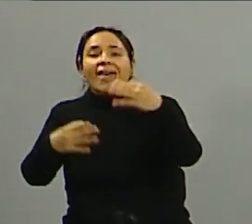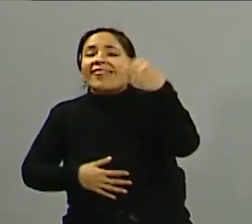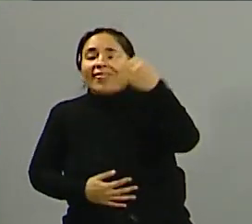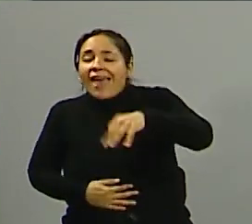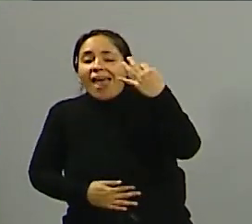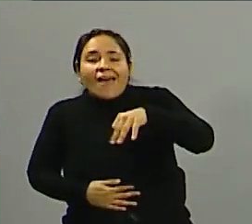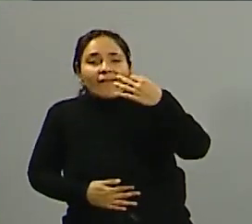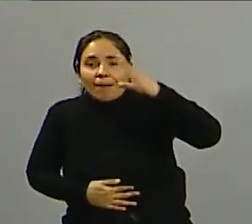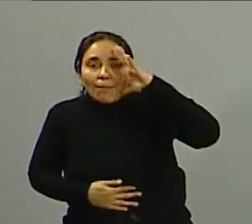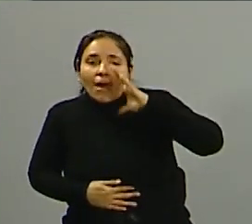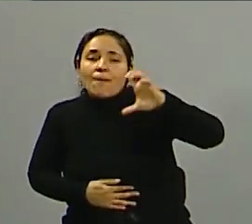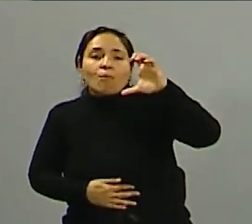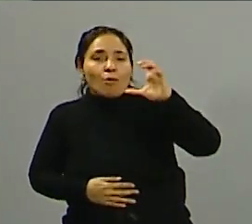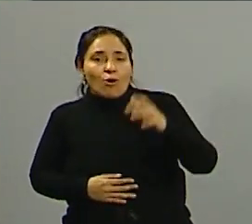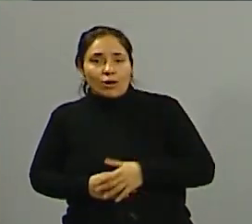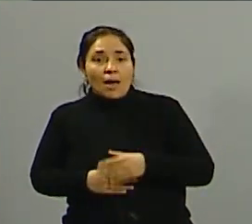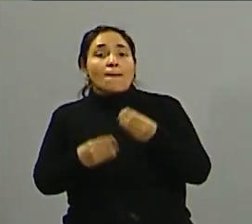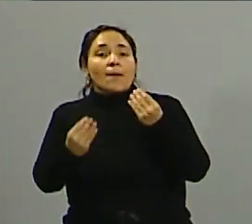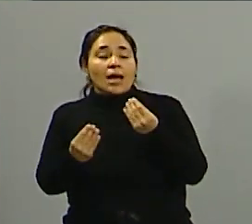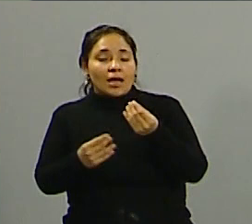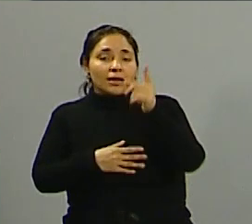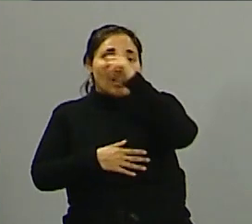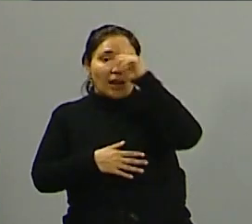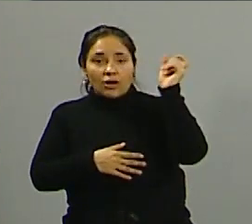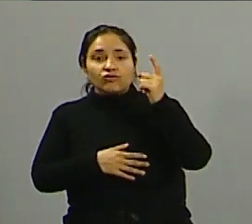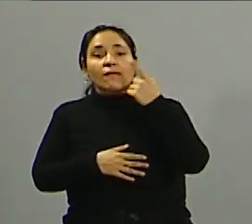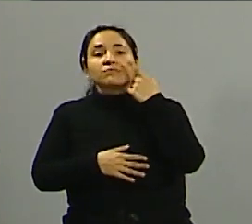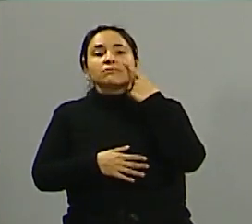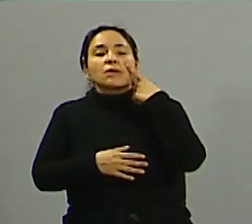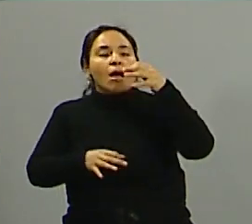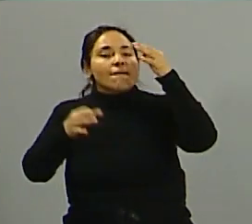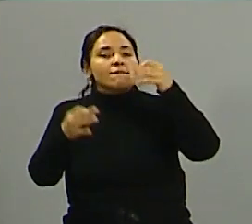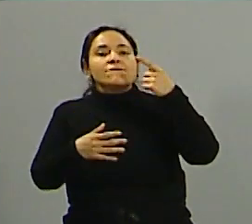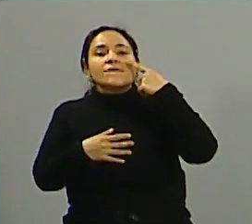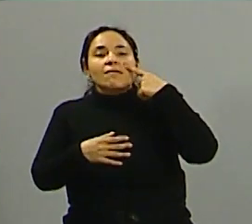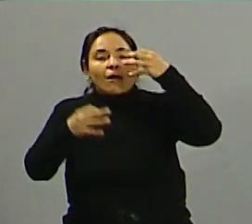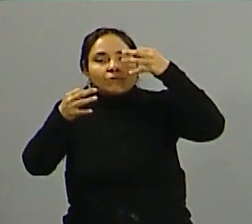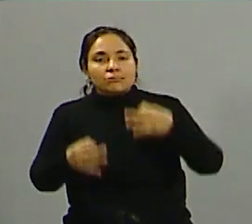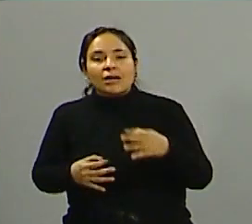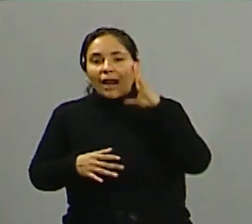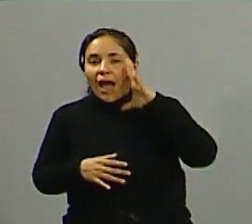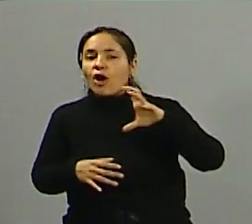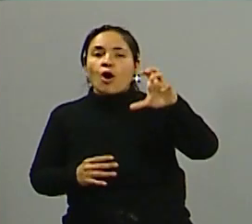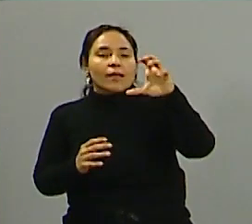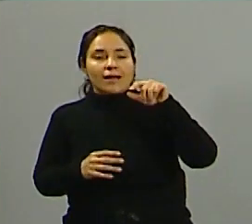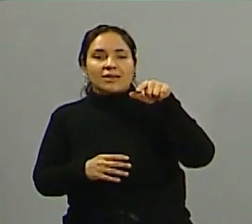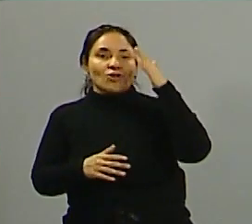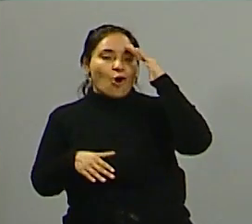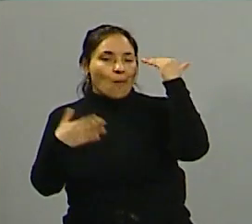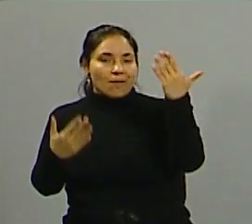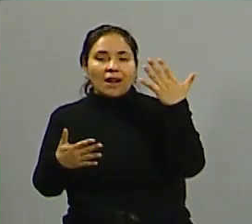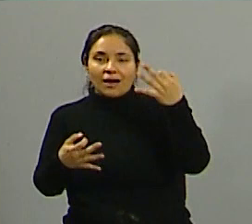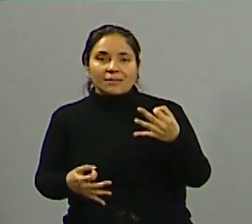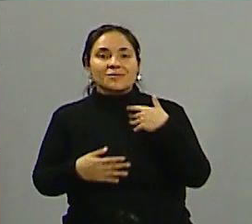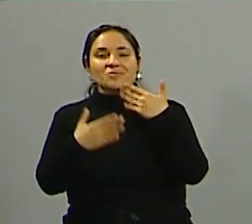de esta gente que dio la vida para que tengamos la nación que tenemos viva, una memoria viva. Sin duda, es la mejor manera de homenajearlos. Roberto, muchísimas